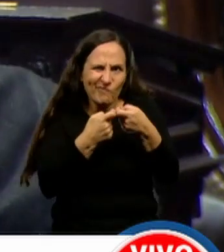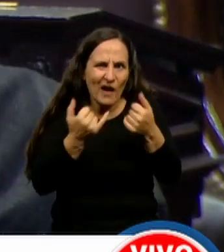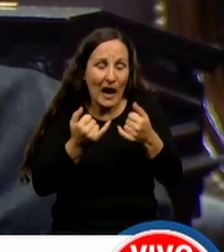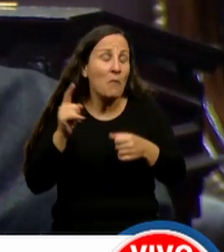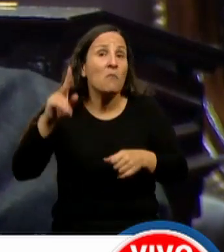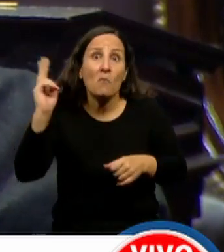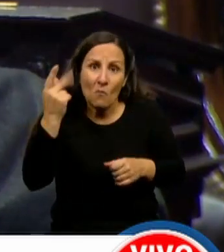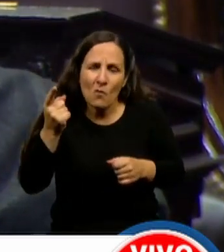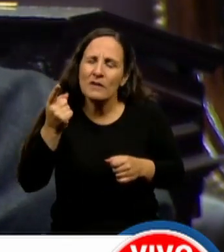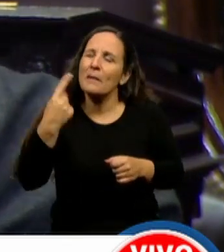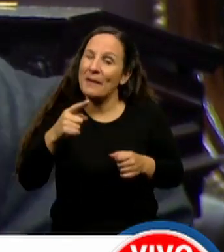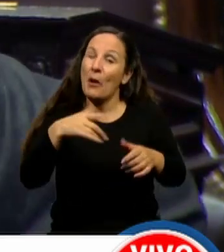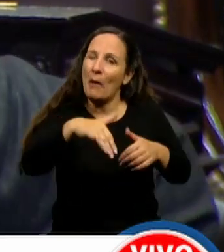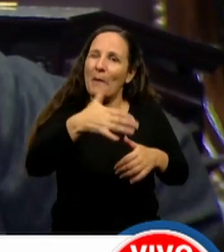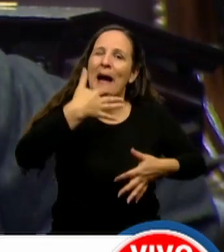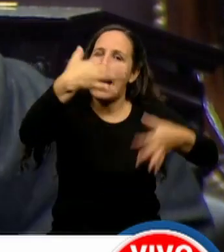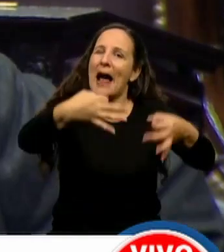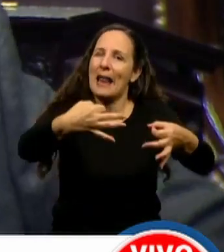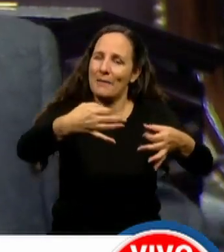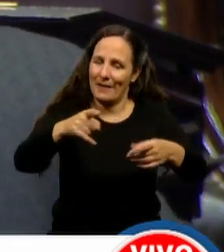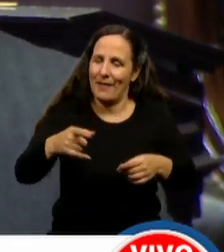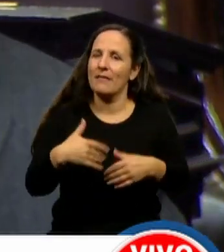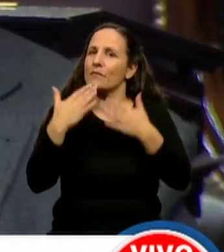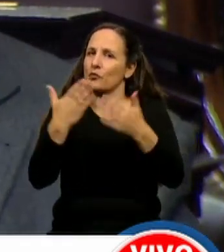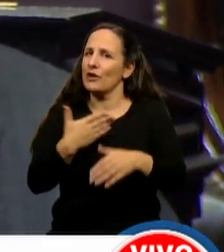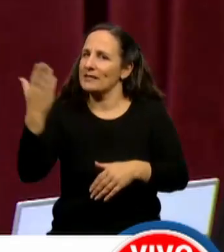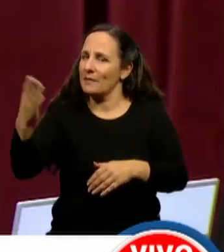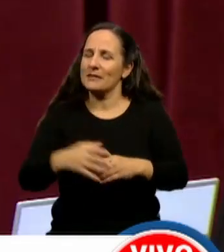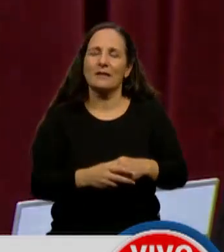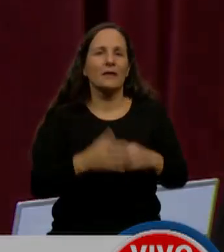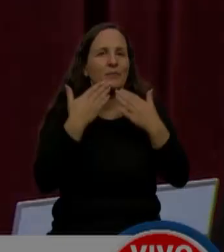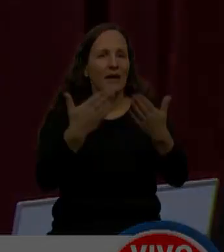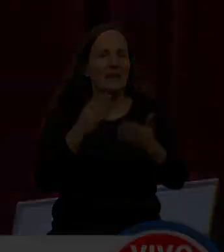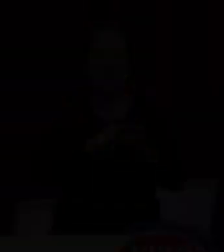la vida, pero la verdad se acerca. Muchas gracias, presidente. Gracias, diputado Lacoste.